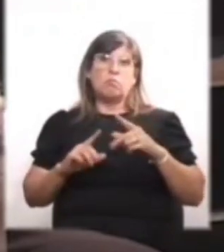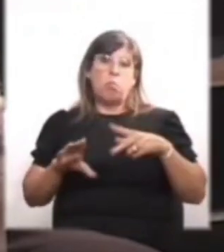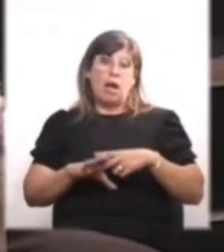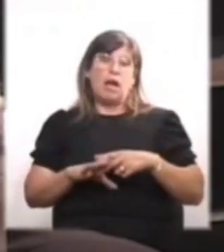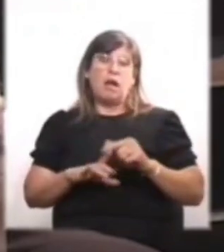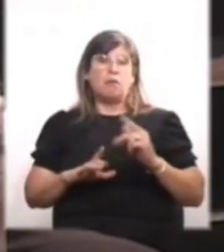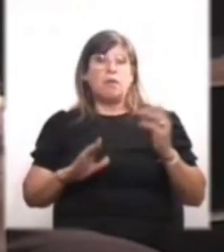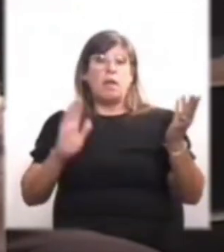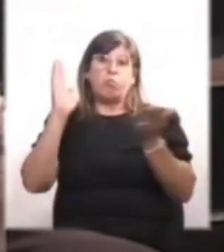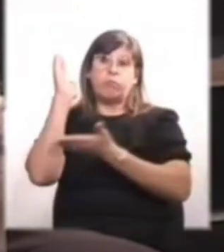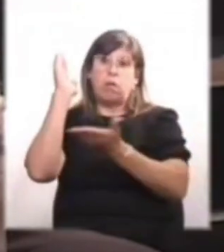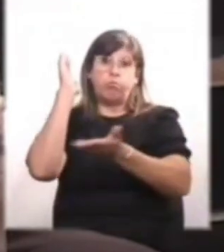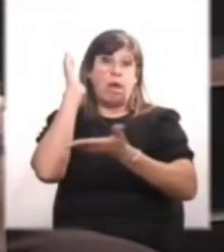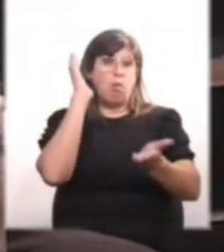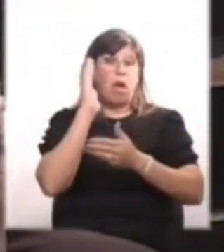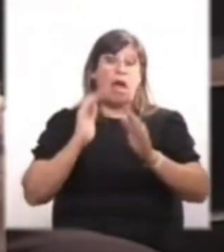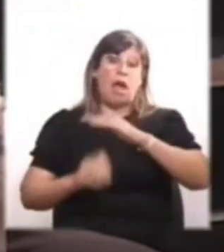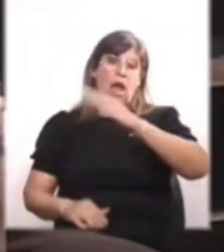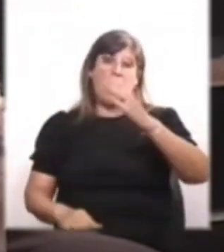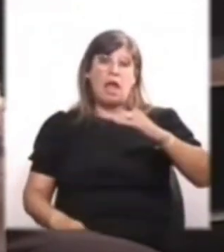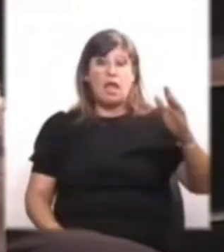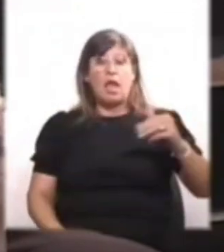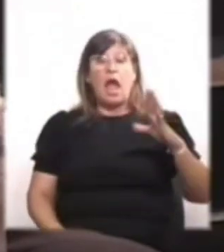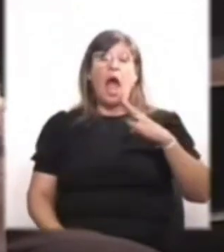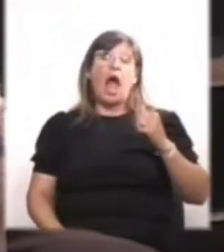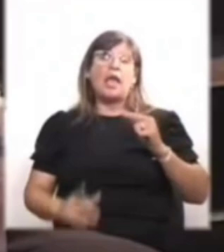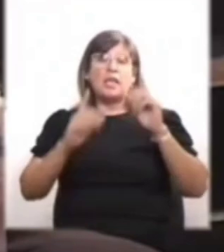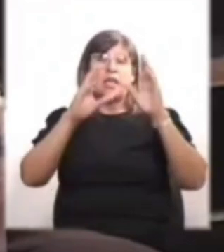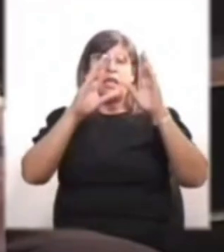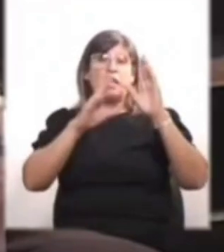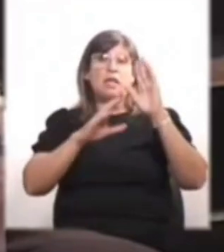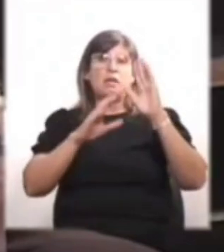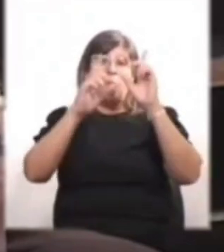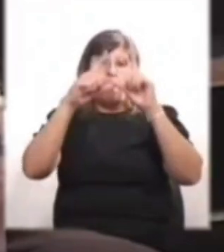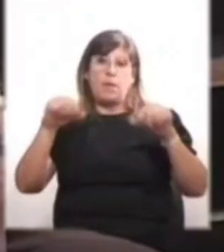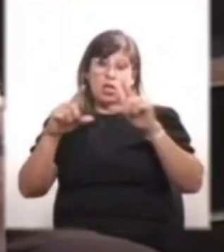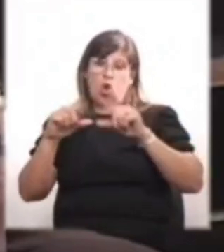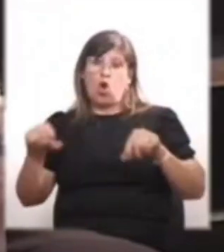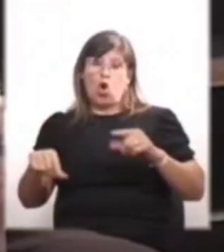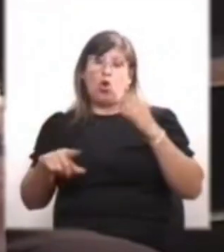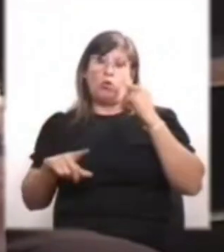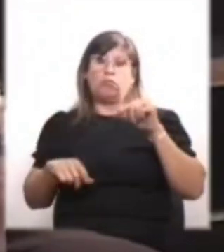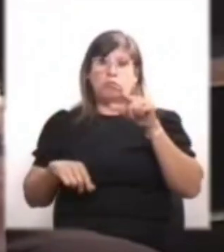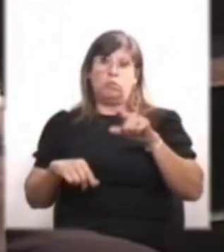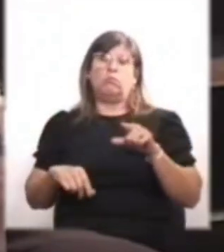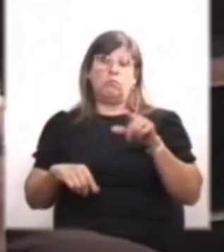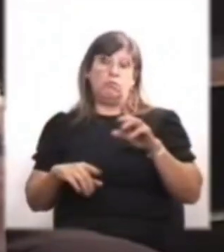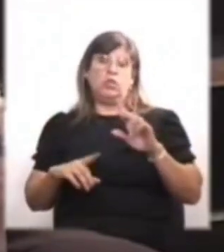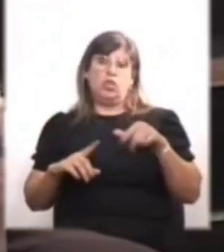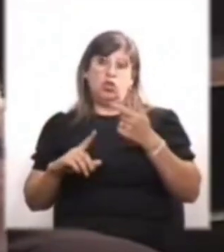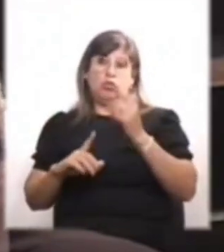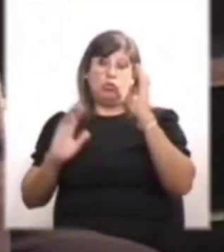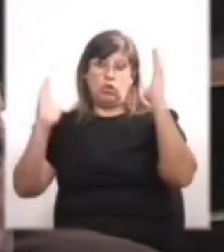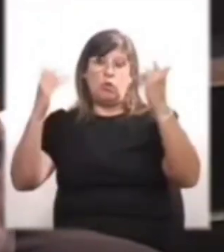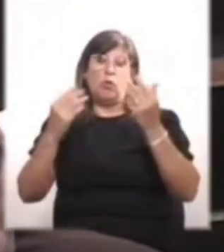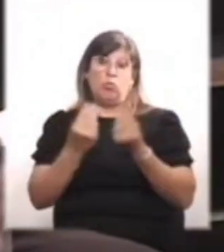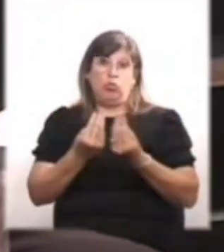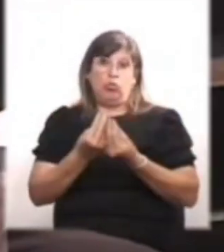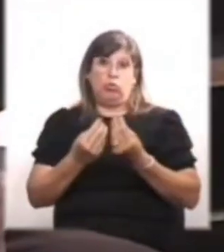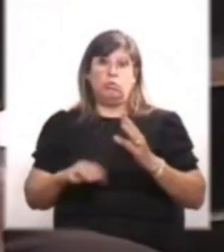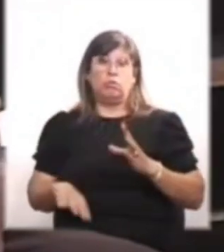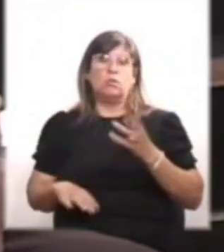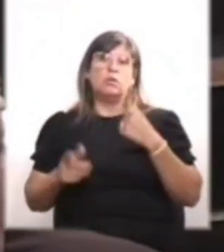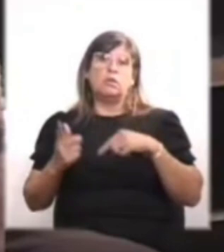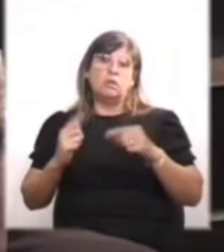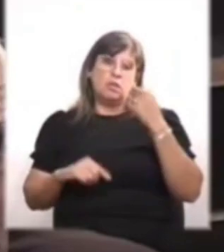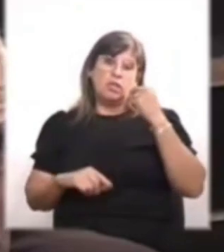podar el monte nativo, porque ahora hay pinos y eucalipto por todos lados. Es decir, que eso tal vez indirectamente ha ayudado. Y bueno, y tiene